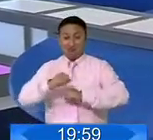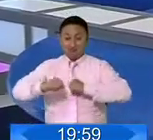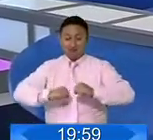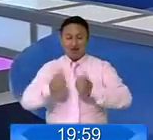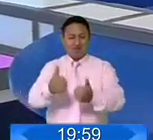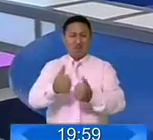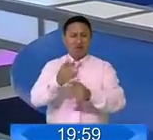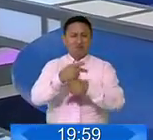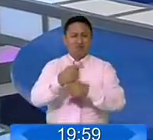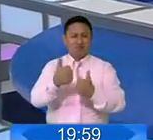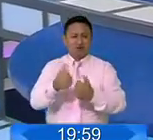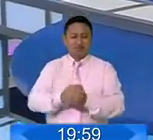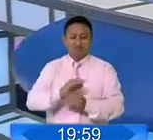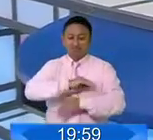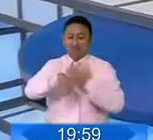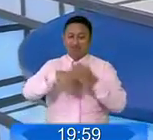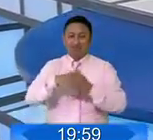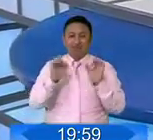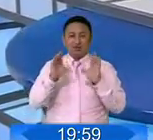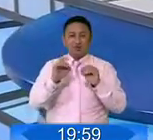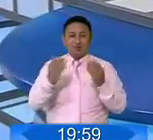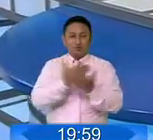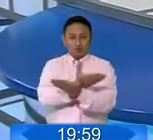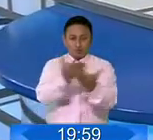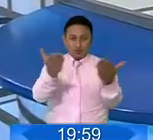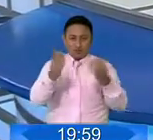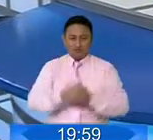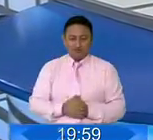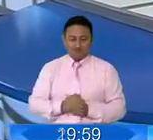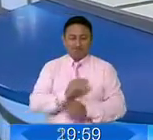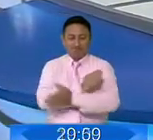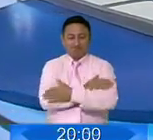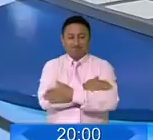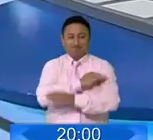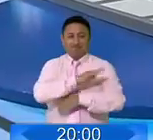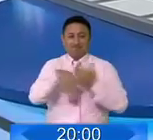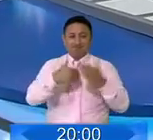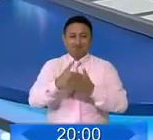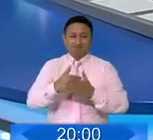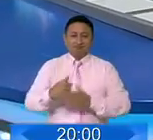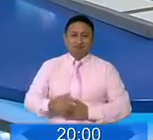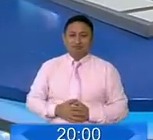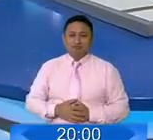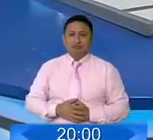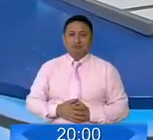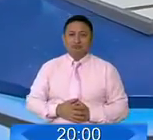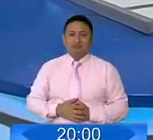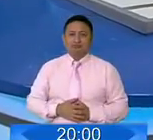sea muy productivo. Todos nuestros mejores deseos para ustedes. Un abrazo grande para todos.